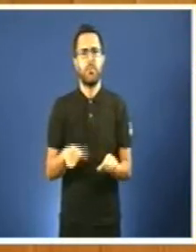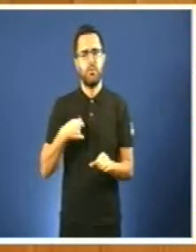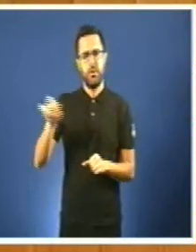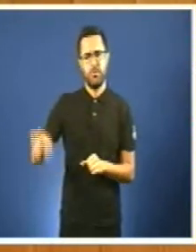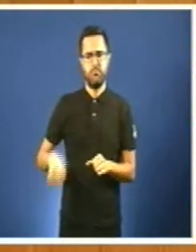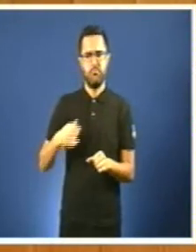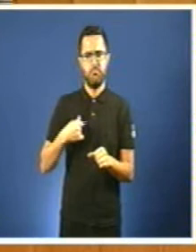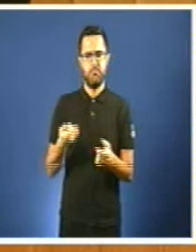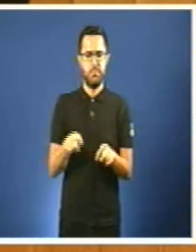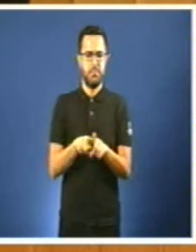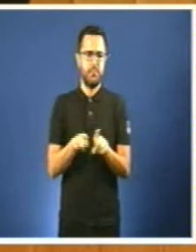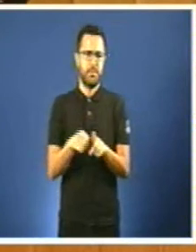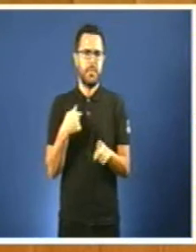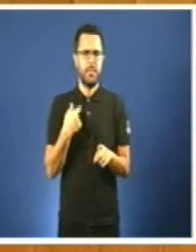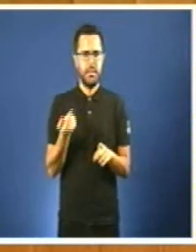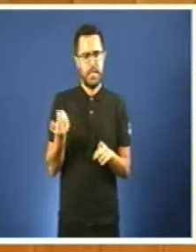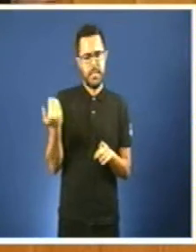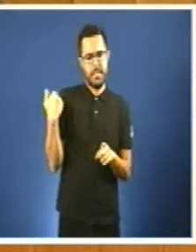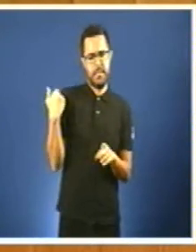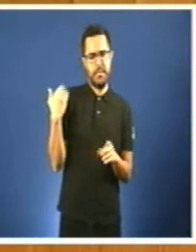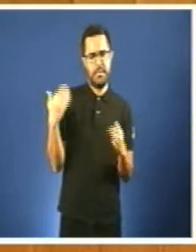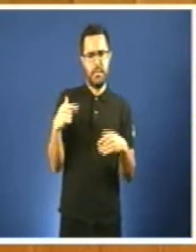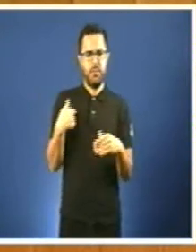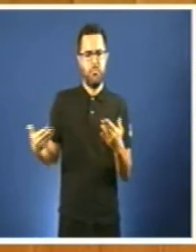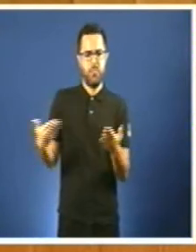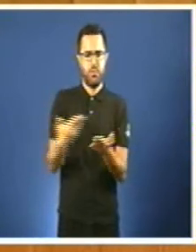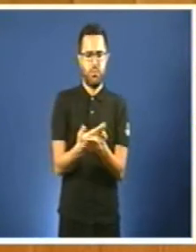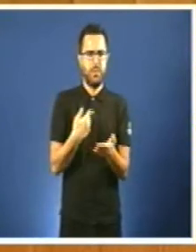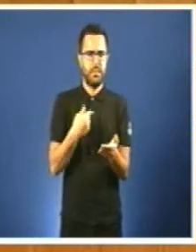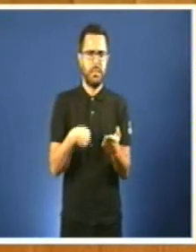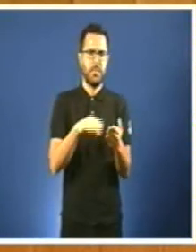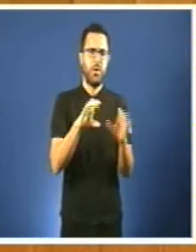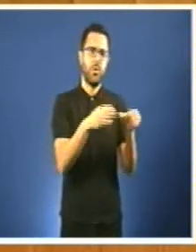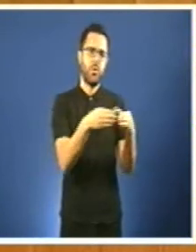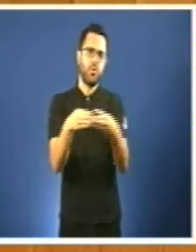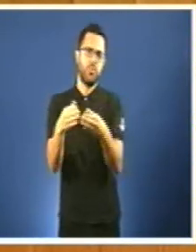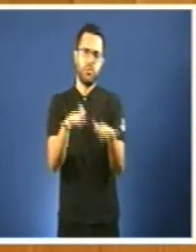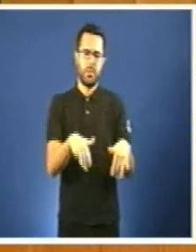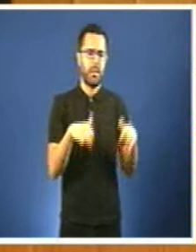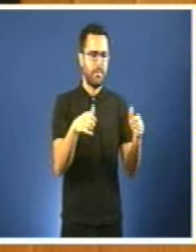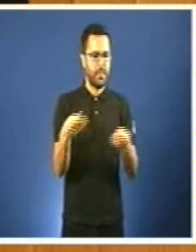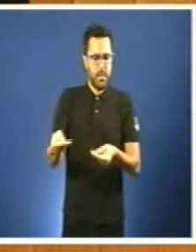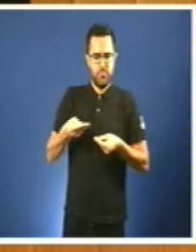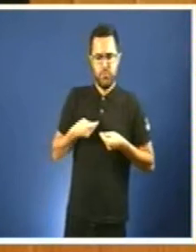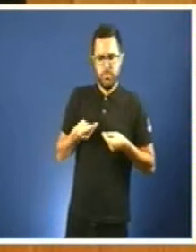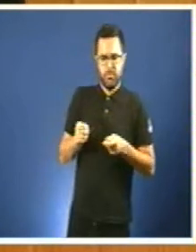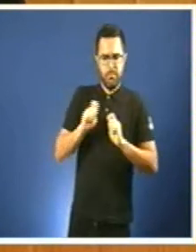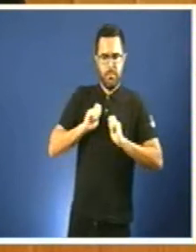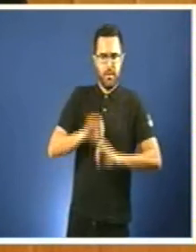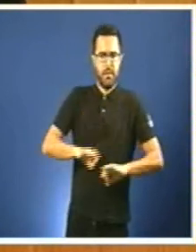deste debate de proporcionar as súas propostas aos distintos grupos parlamentarios que conforman esta Cámara. Eu, en